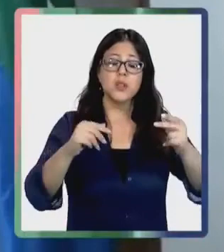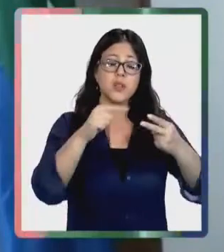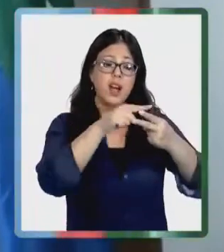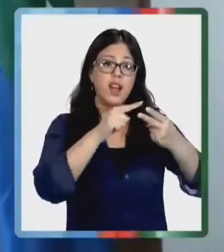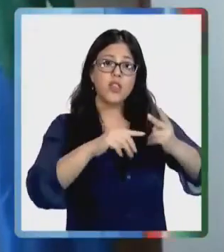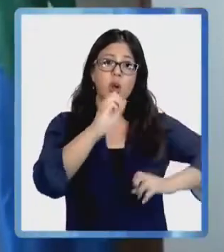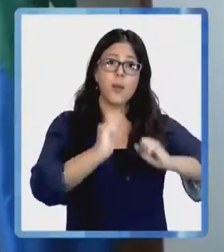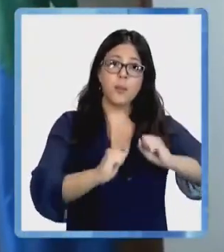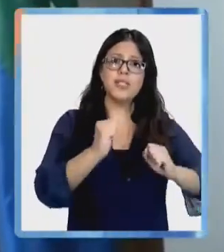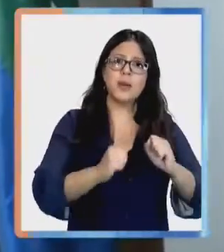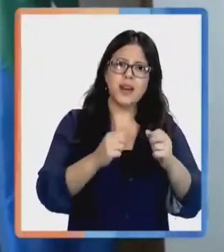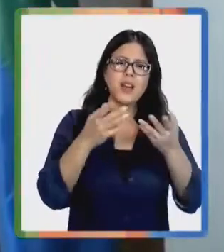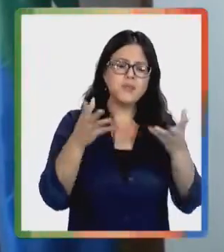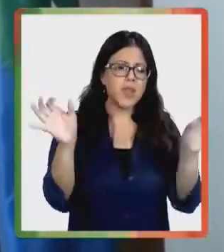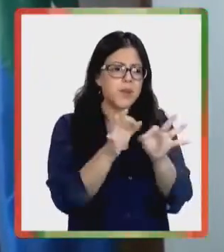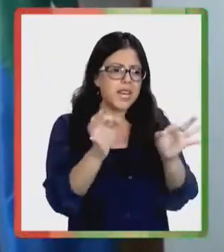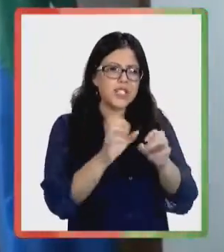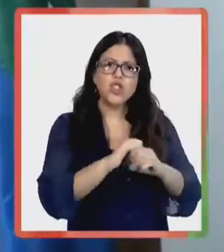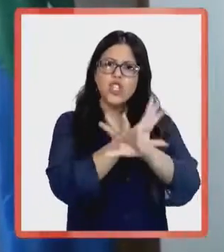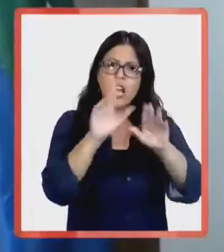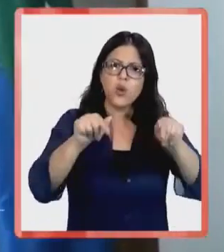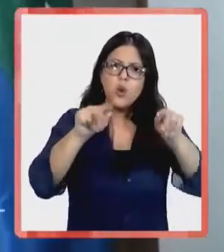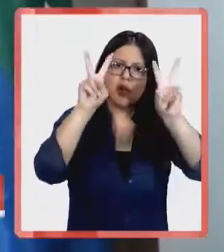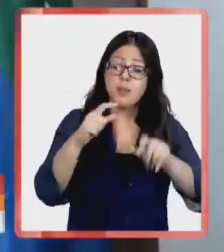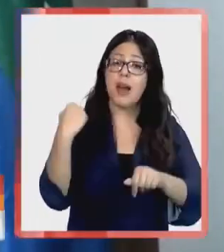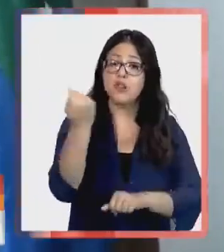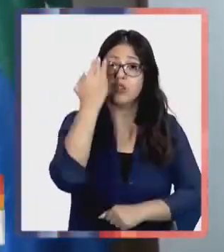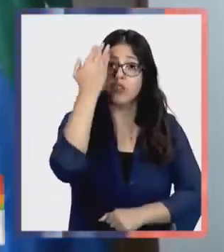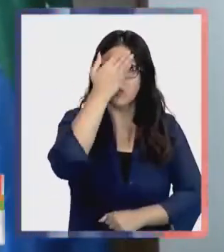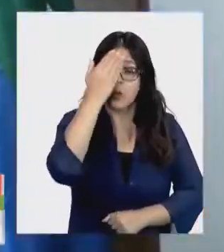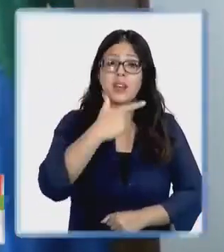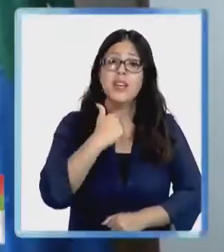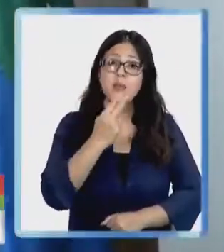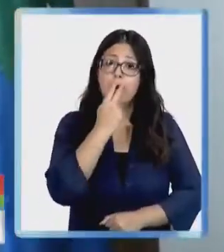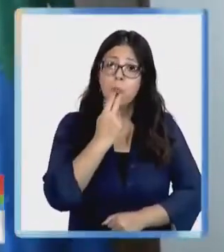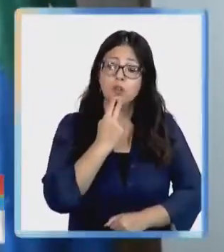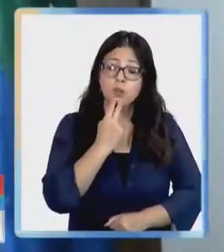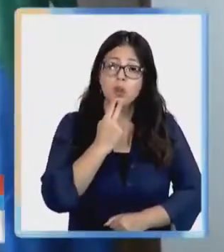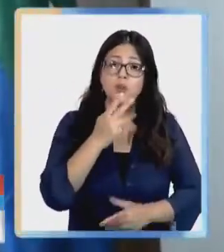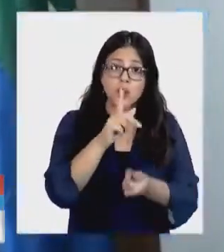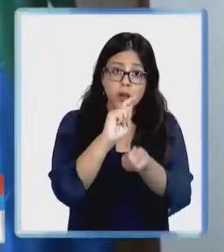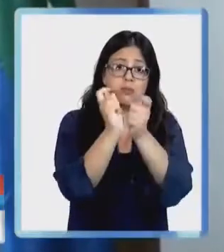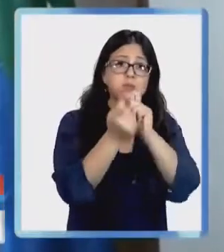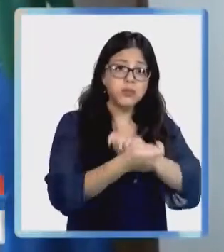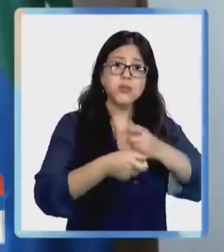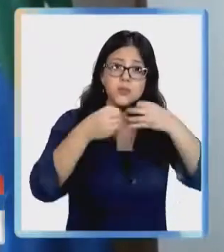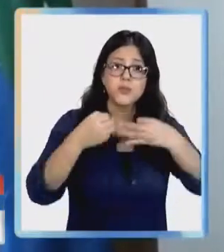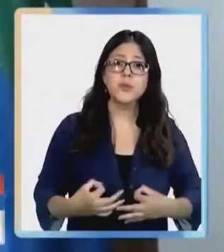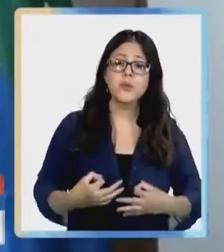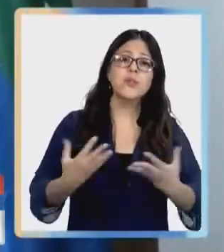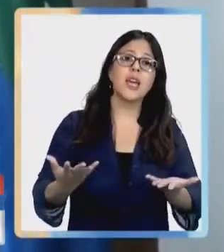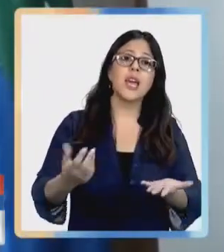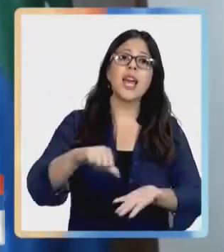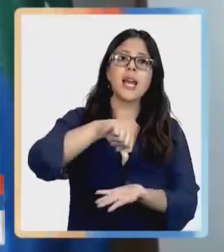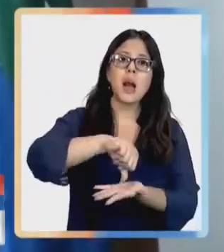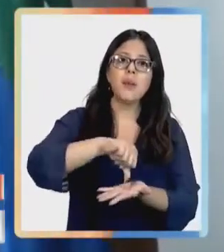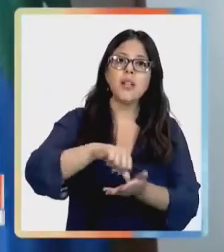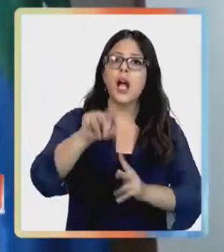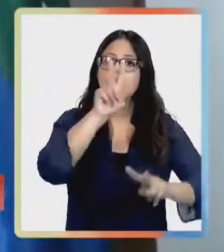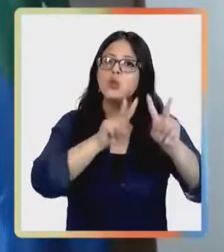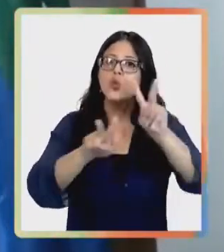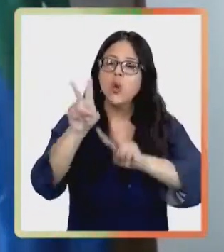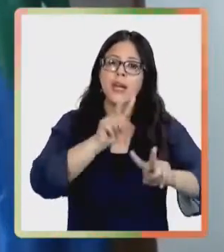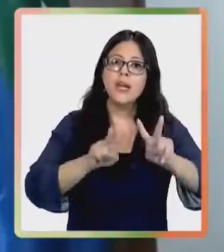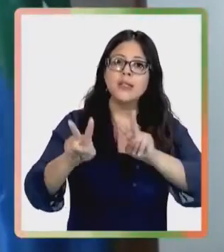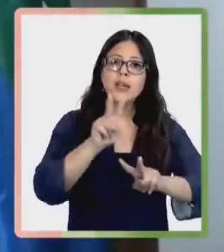Nosotros queremos que Puerto Montt se transforme y se consolide como una capital turística. Y si esto sucede, lo que va a significar o lo